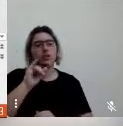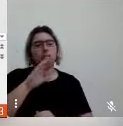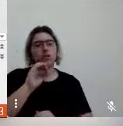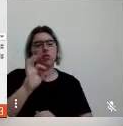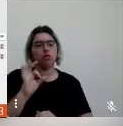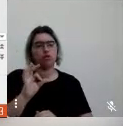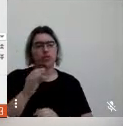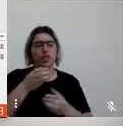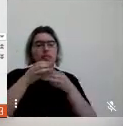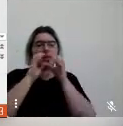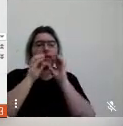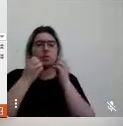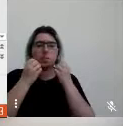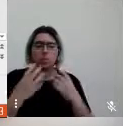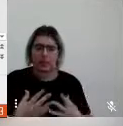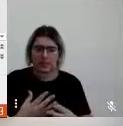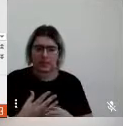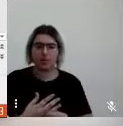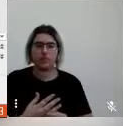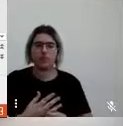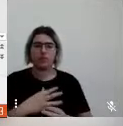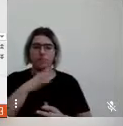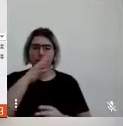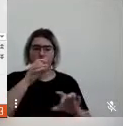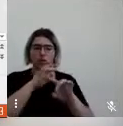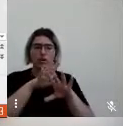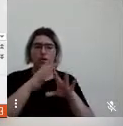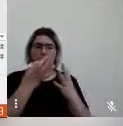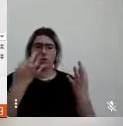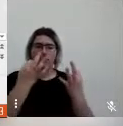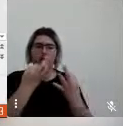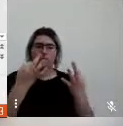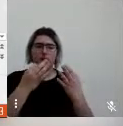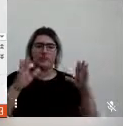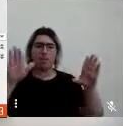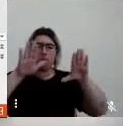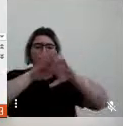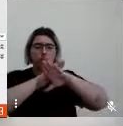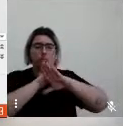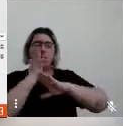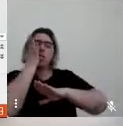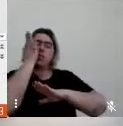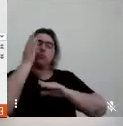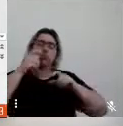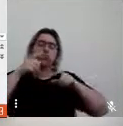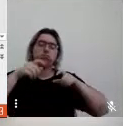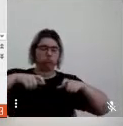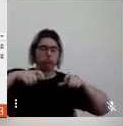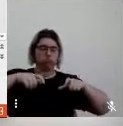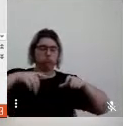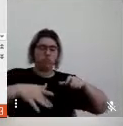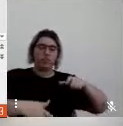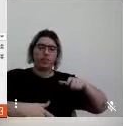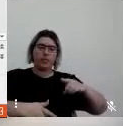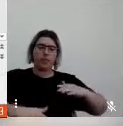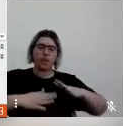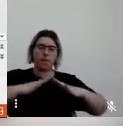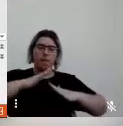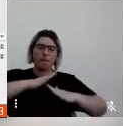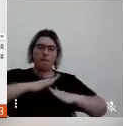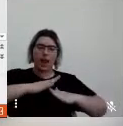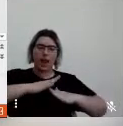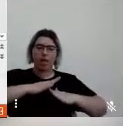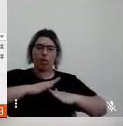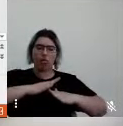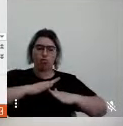porque vosotros pensad que venimos de un reposo digestivo en el que nuestro organismo no ha estado generando fermentaciones, las bacterias no han estado